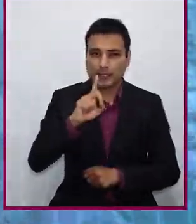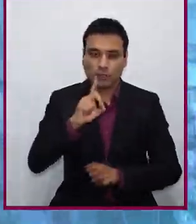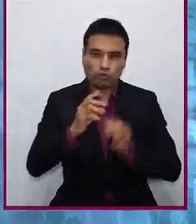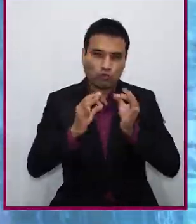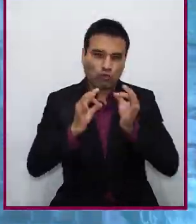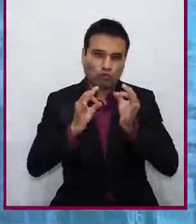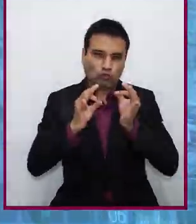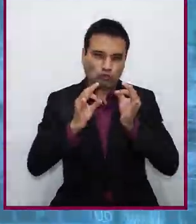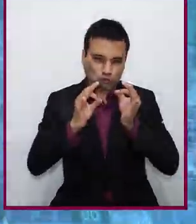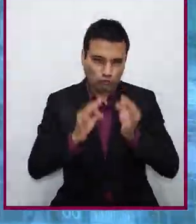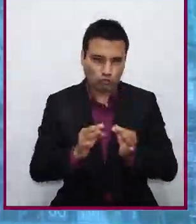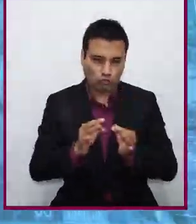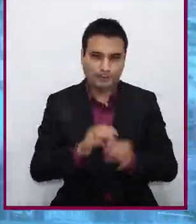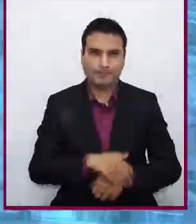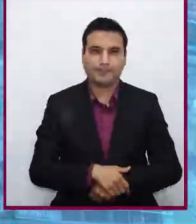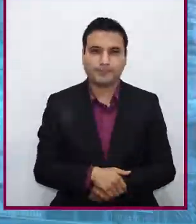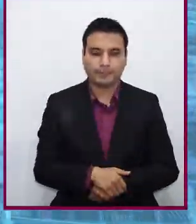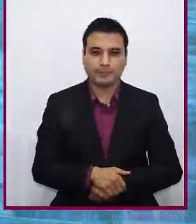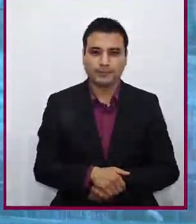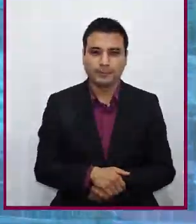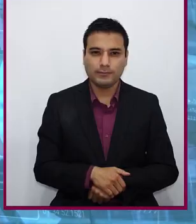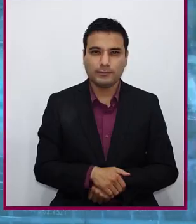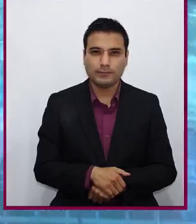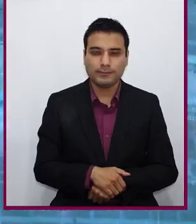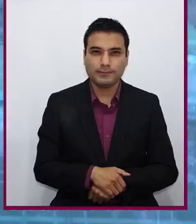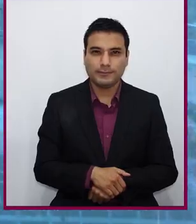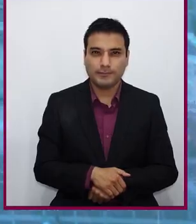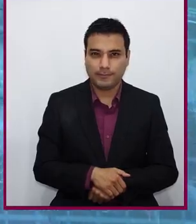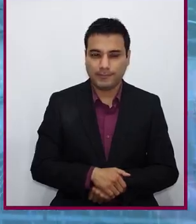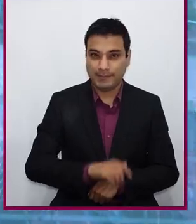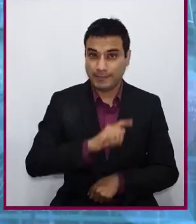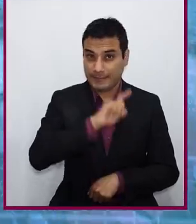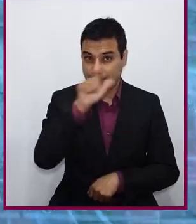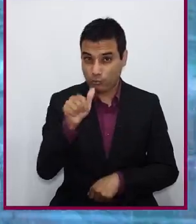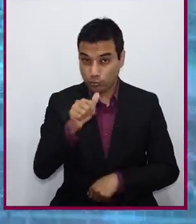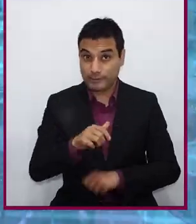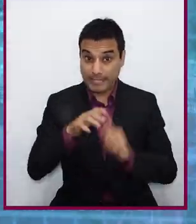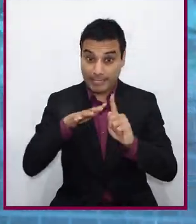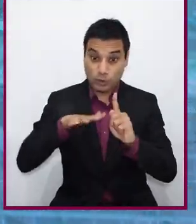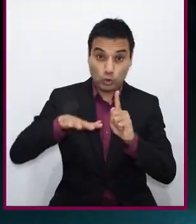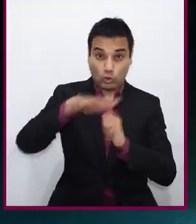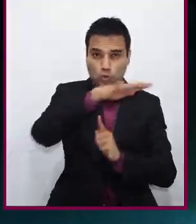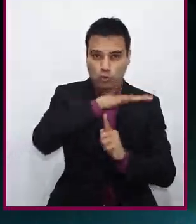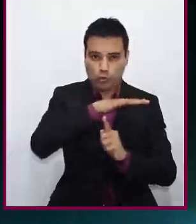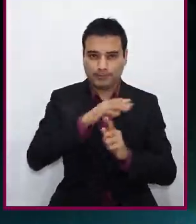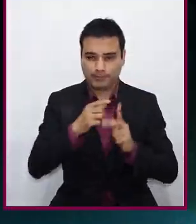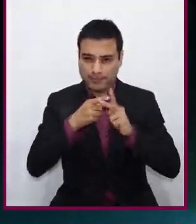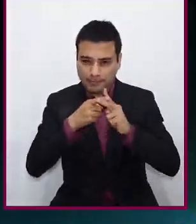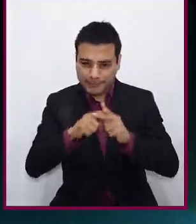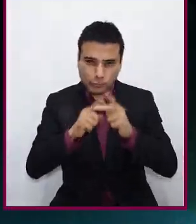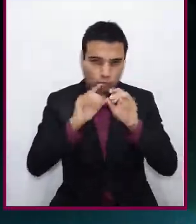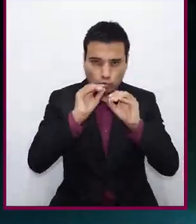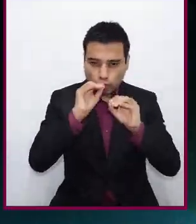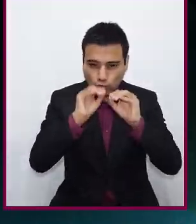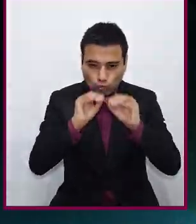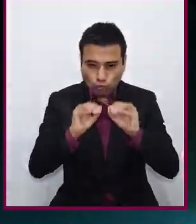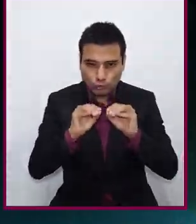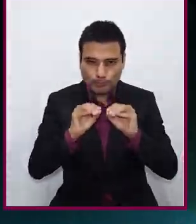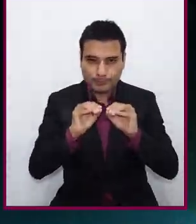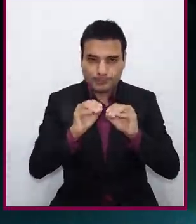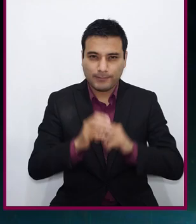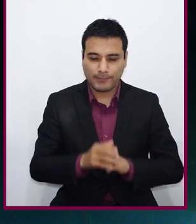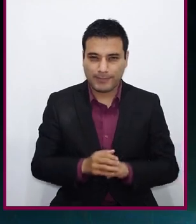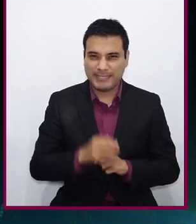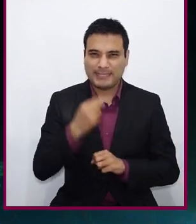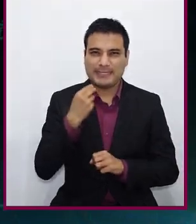de desarrollo interactivo llamado integrated y predominen para germain en inglés es una aplicación informática que